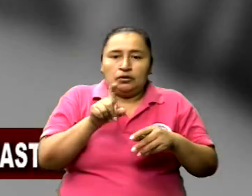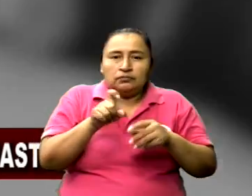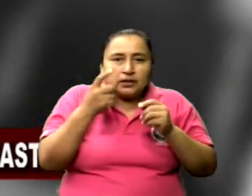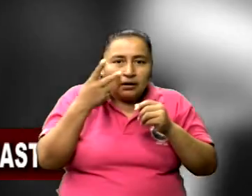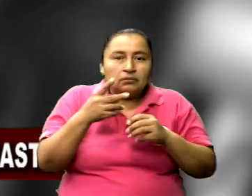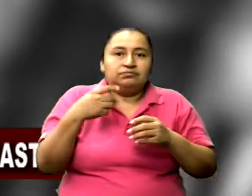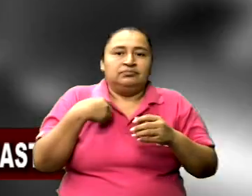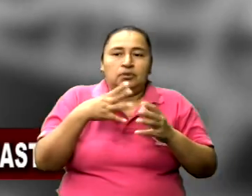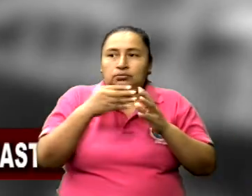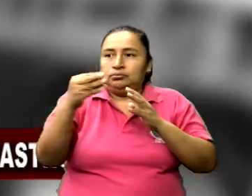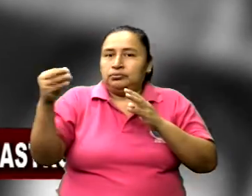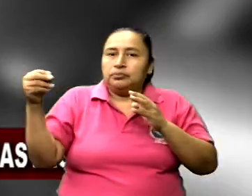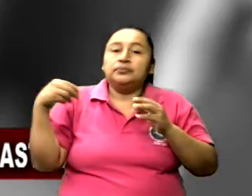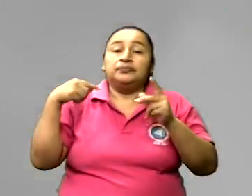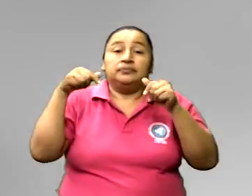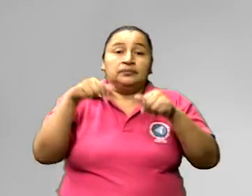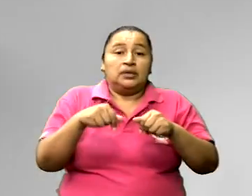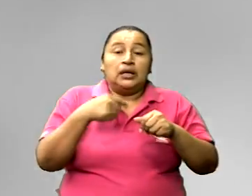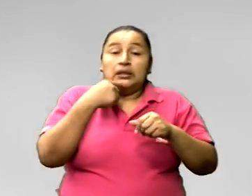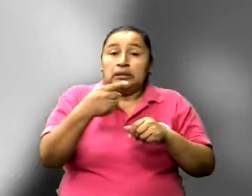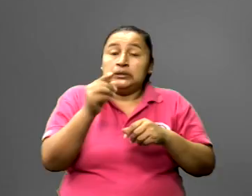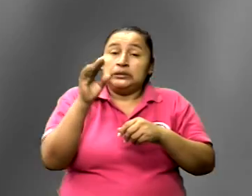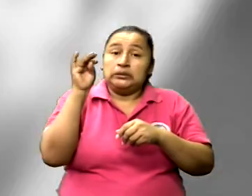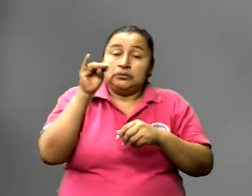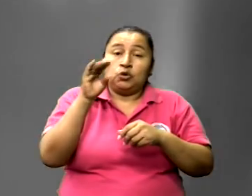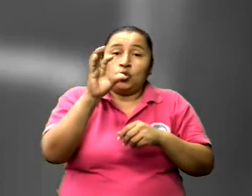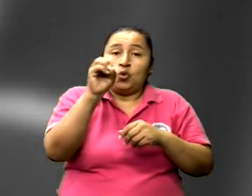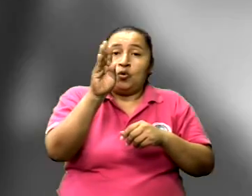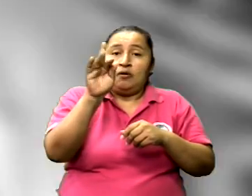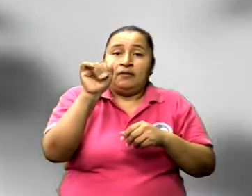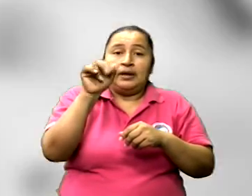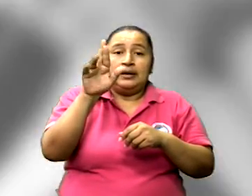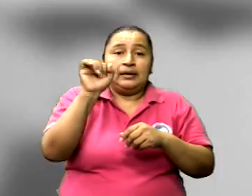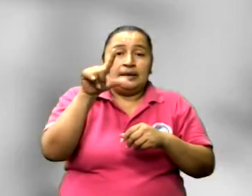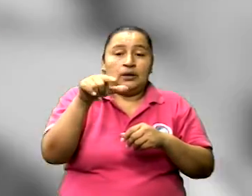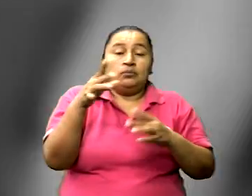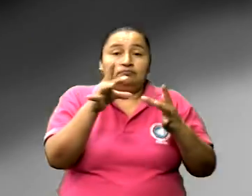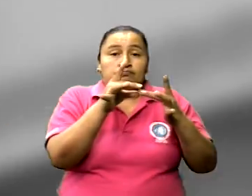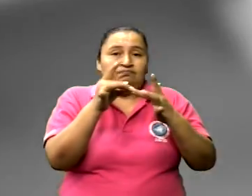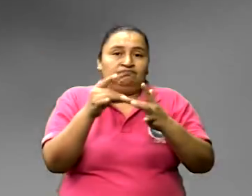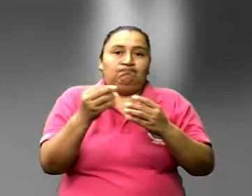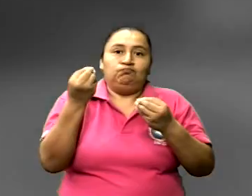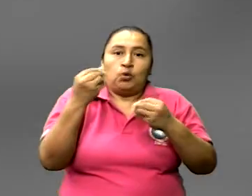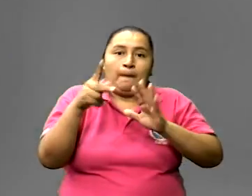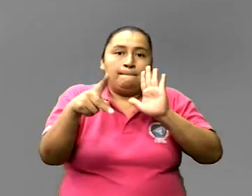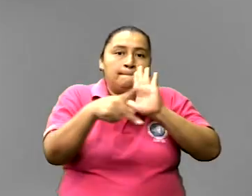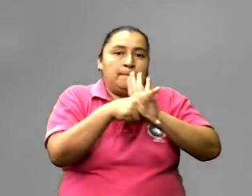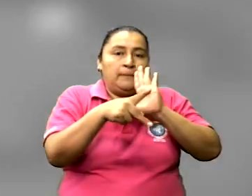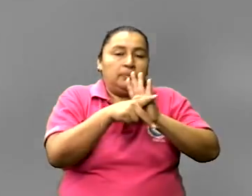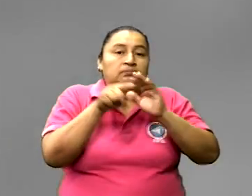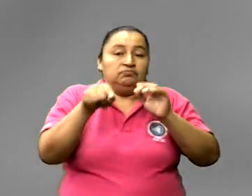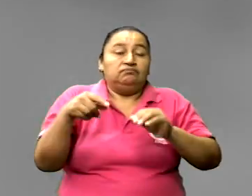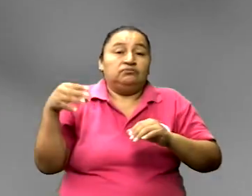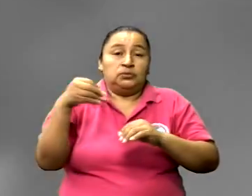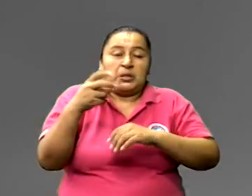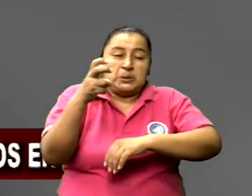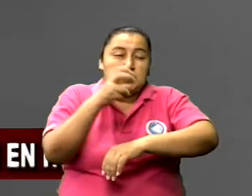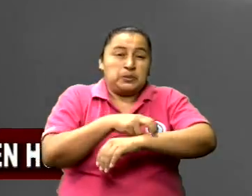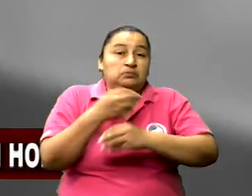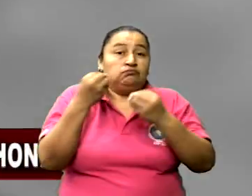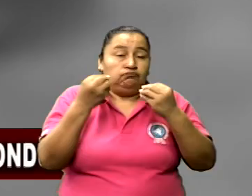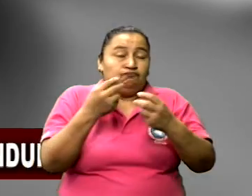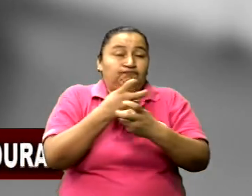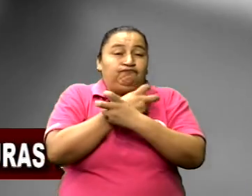video. Cabe resaltar que la cobra real es una de las especies más peligrosas entre las serpientes